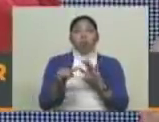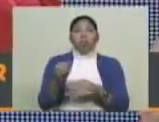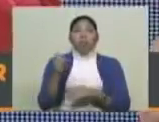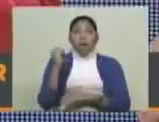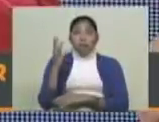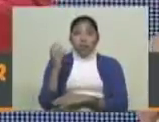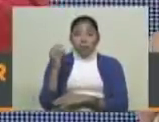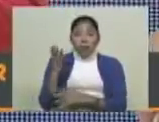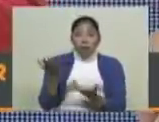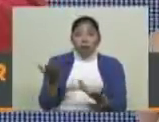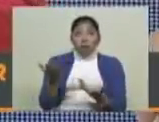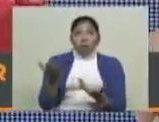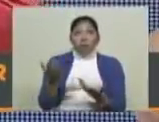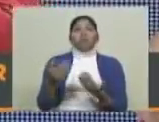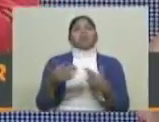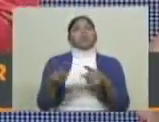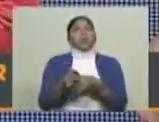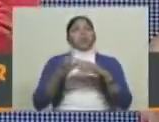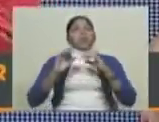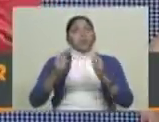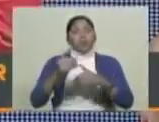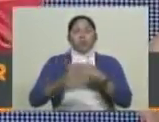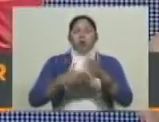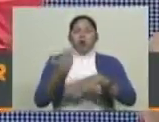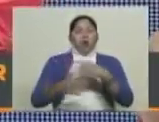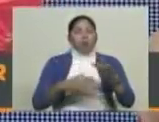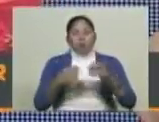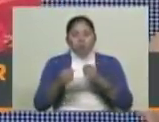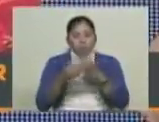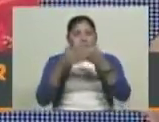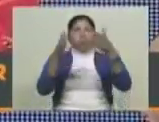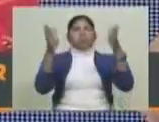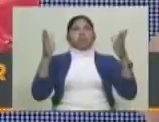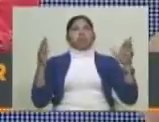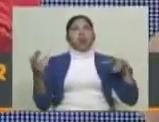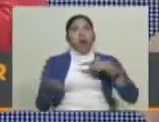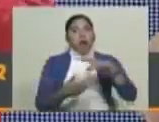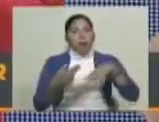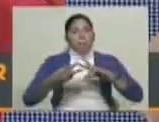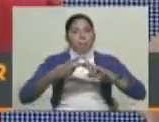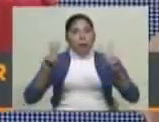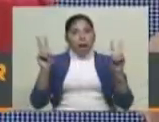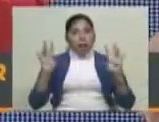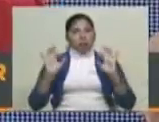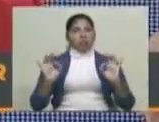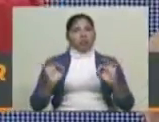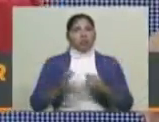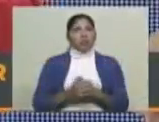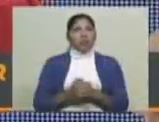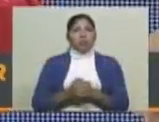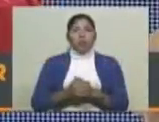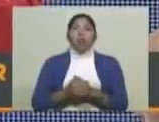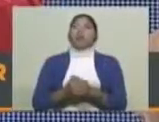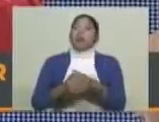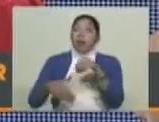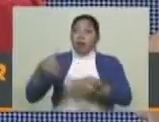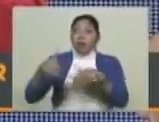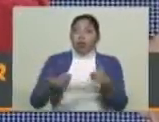abrió el camino a la paz, vinieron las elecciones a gobernadores, elecciones a